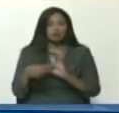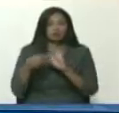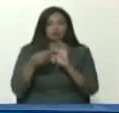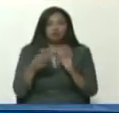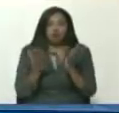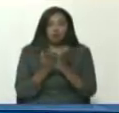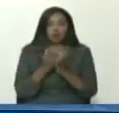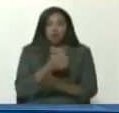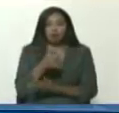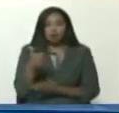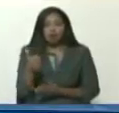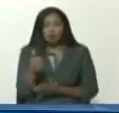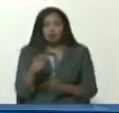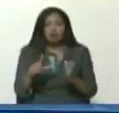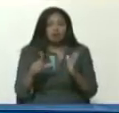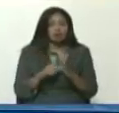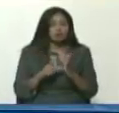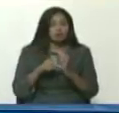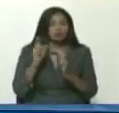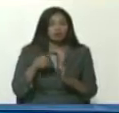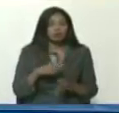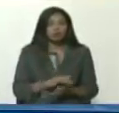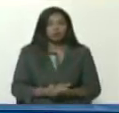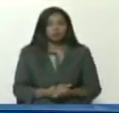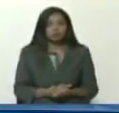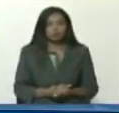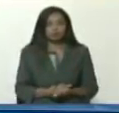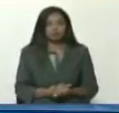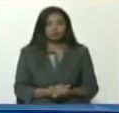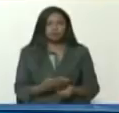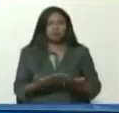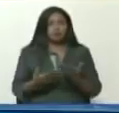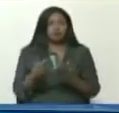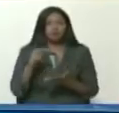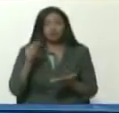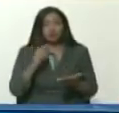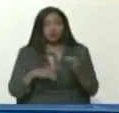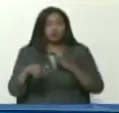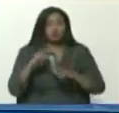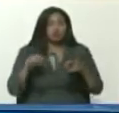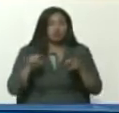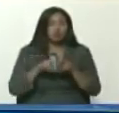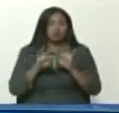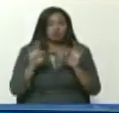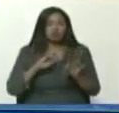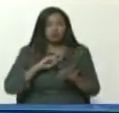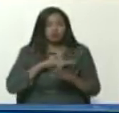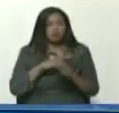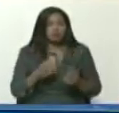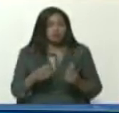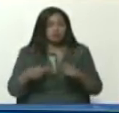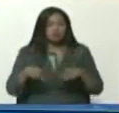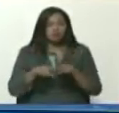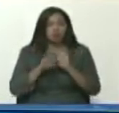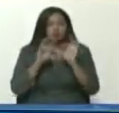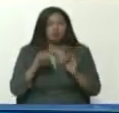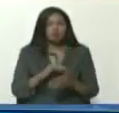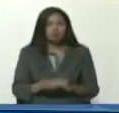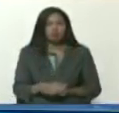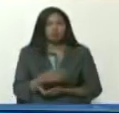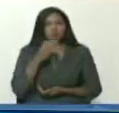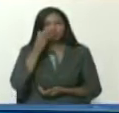escuela, a cada liceo, dando su gota de amor. Y ahí está nuestra Fuerza Armada Nacional